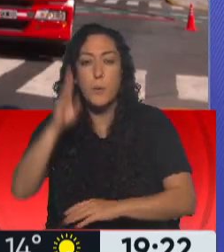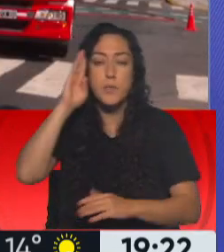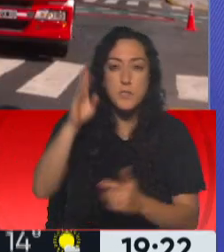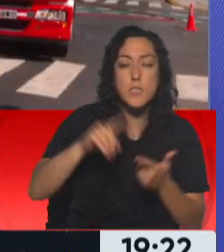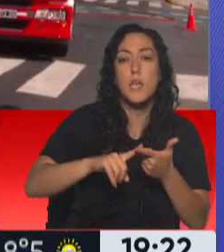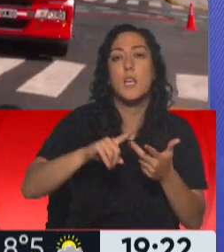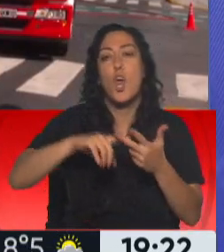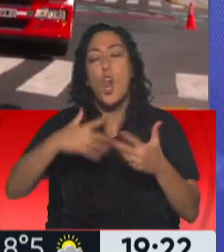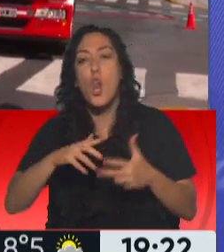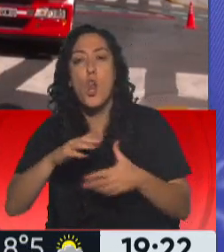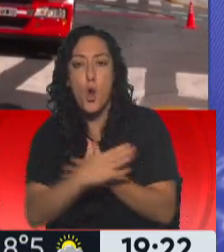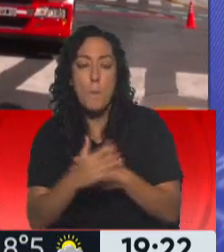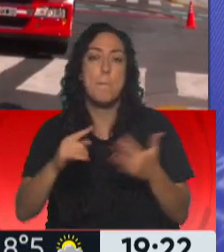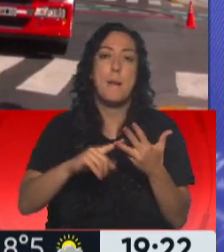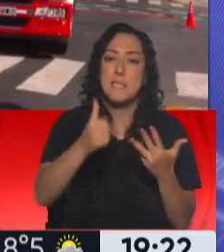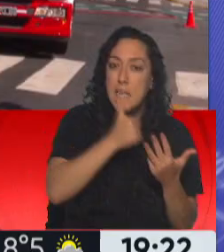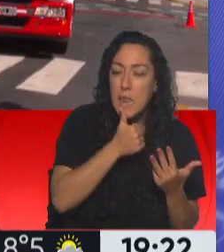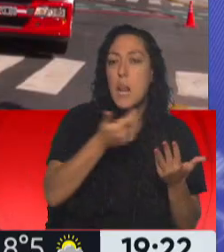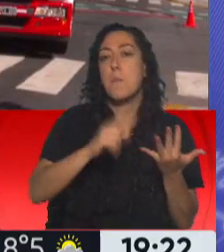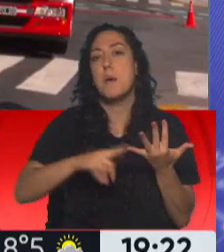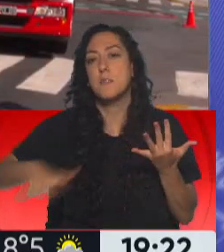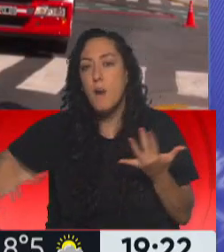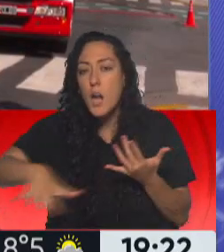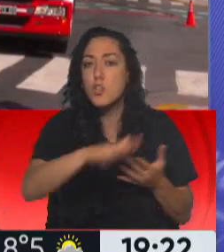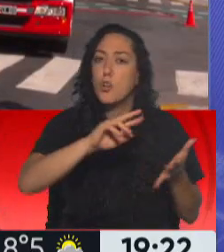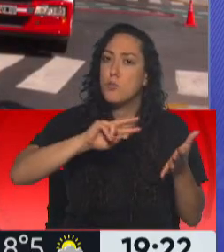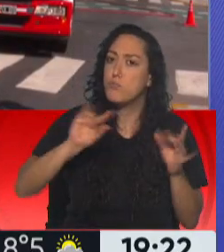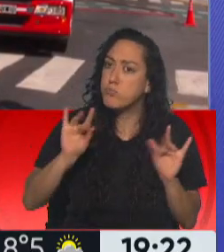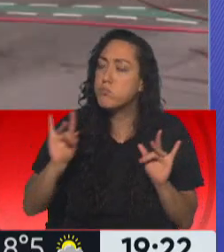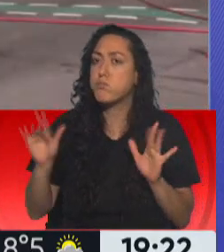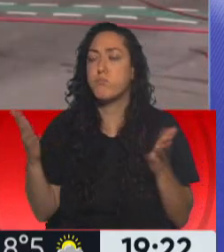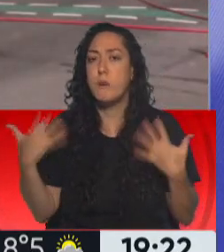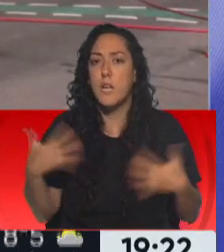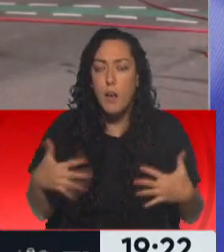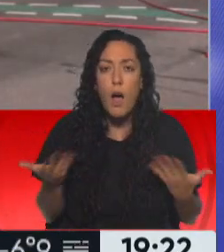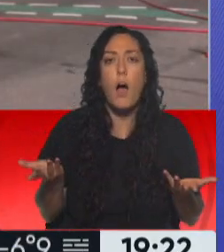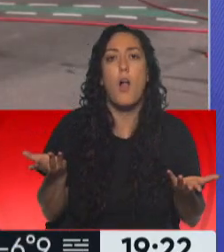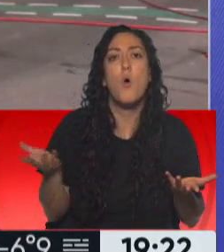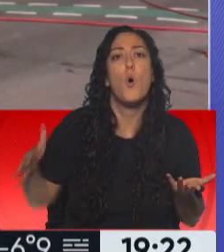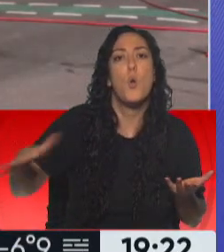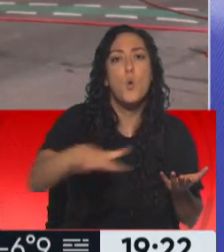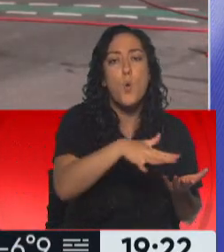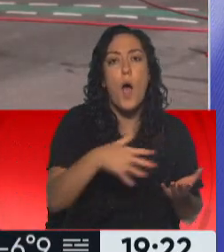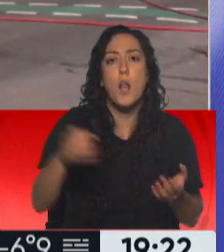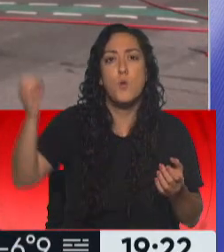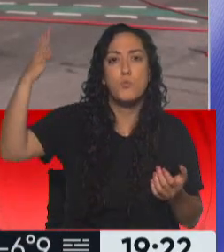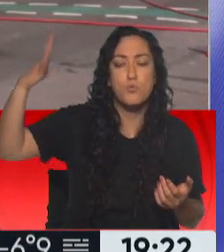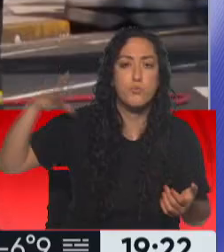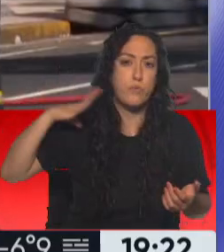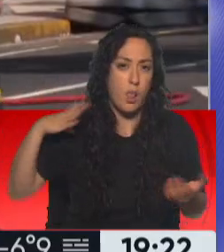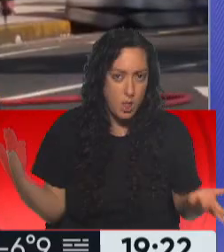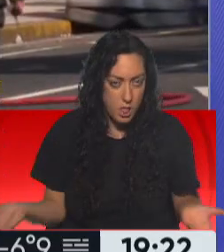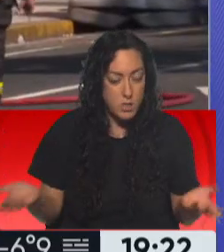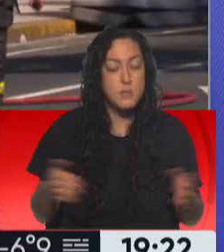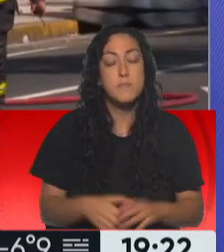Lanús, Lomas de Zamora y Quilmes, también barrios muy complicados donde todavía en muchos lugares no se restableció el servicio.